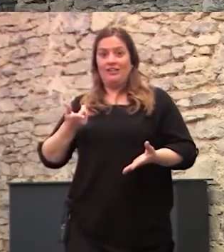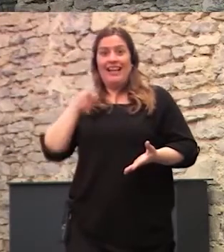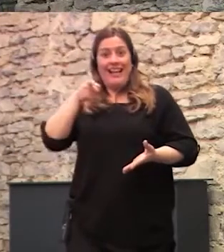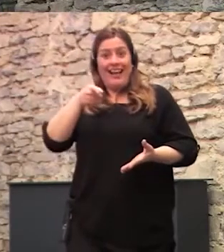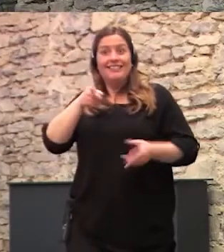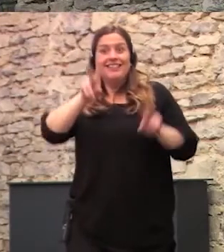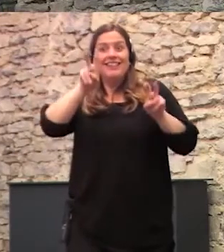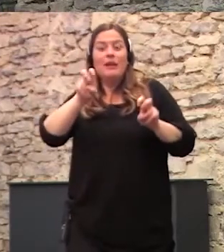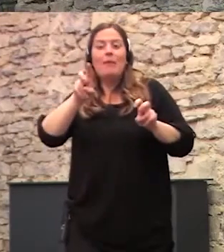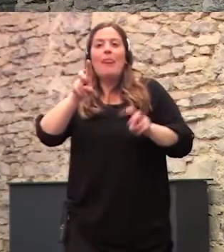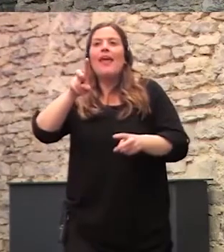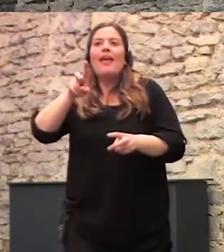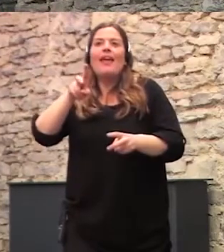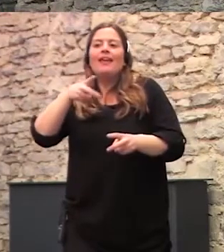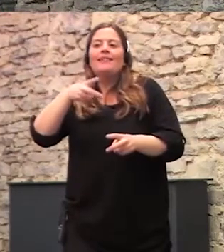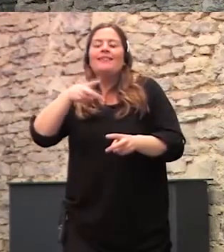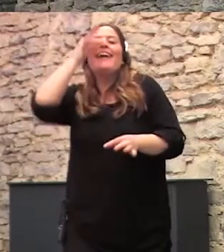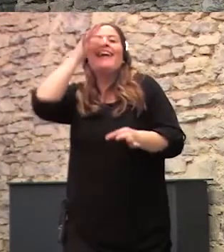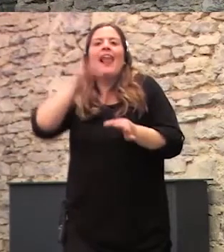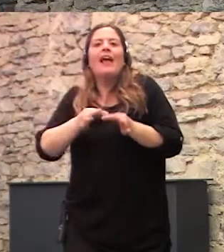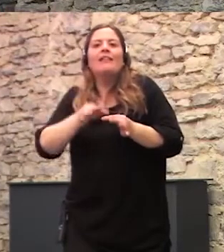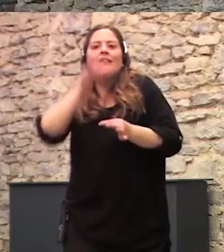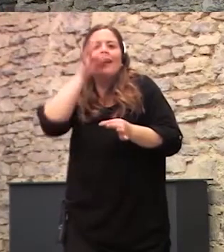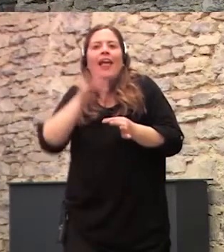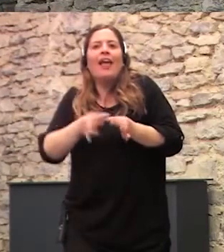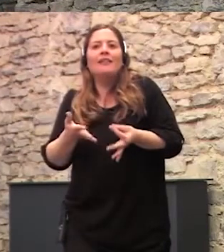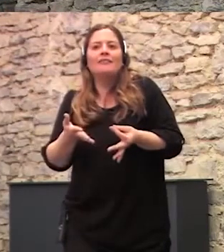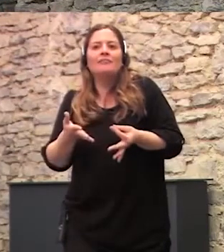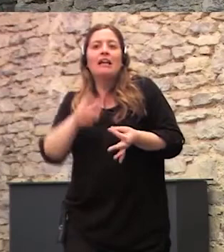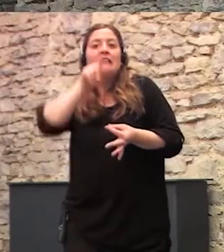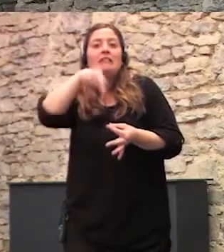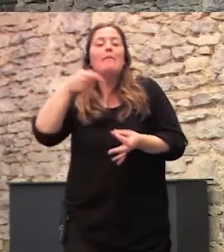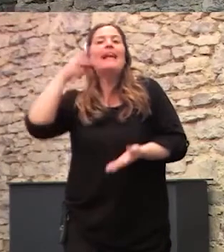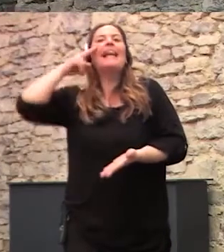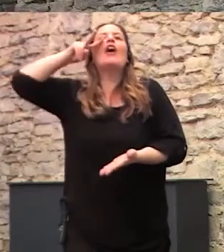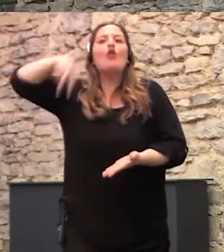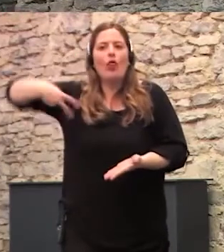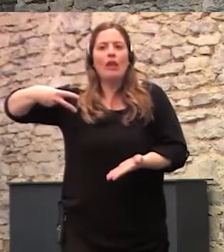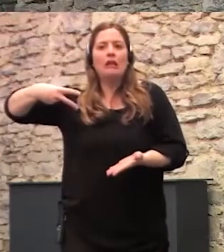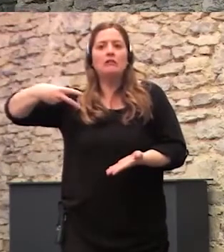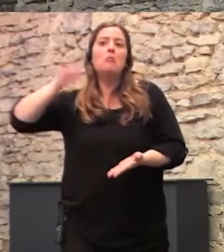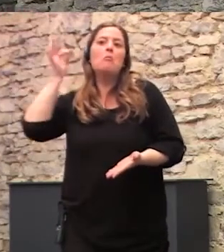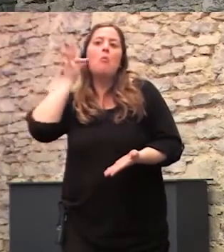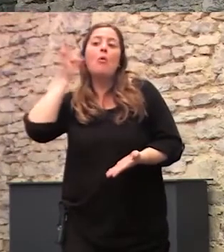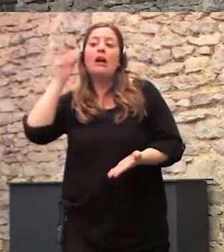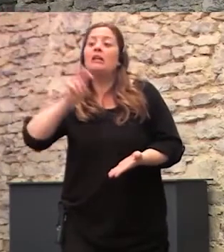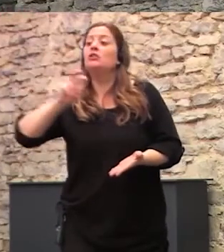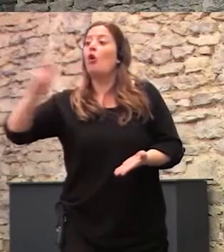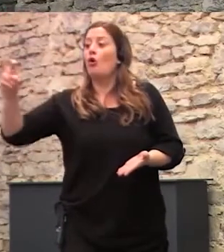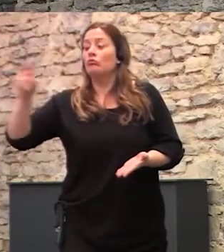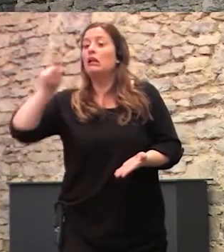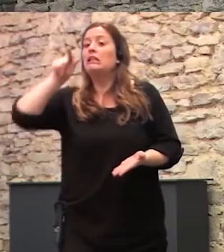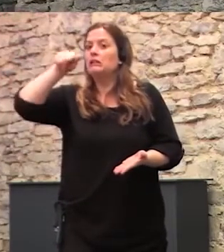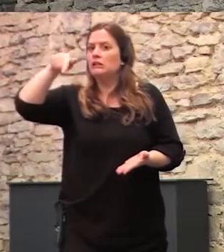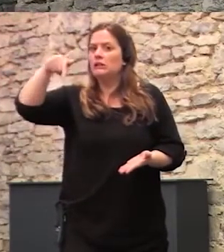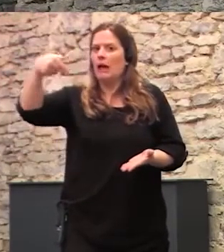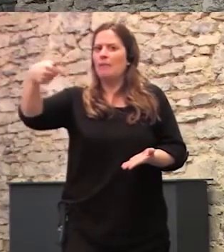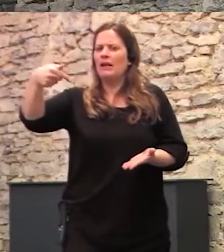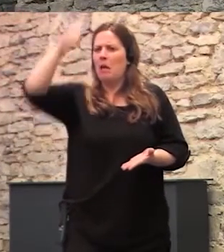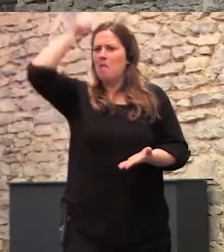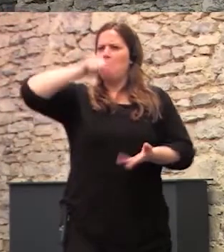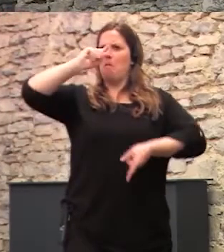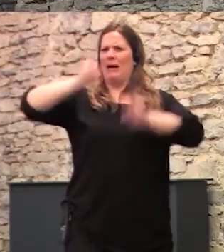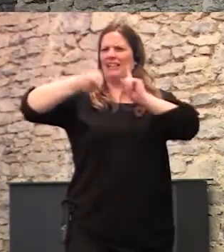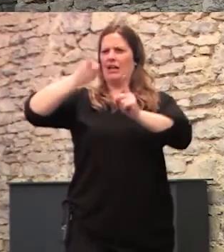credibilidad. ¿Quién tiene credibilidad aquí? Y luego también de reconocer que las otras mujeres están enfrentando el patriarcado, están enfrentando